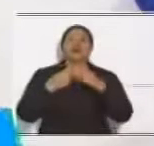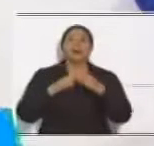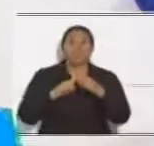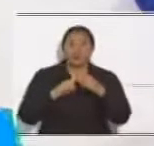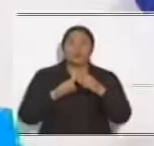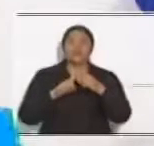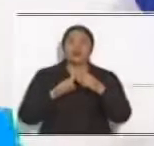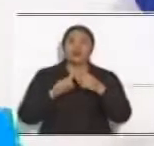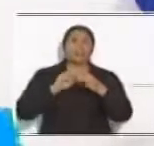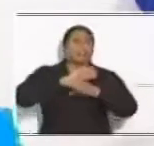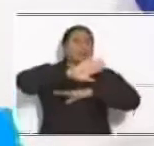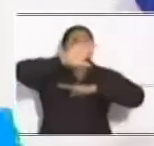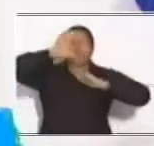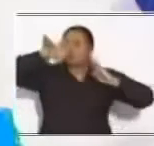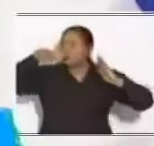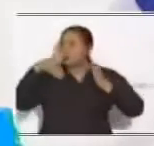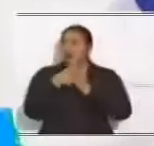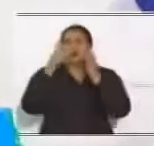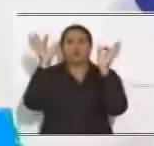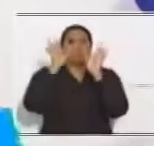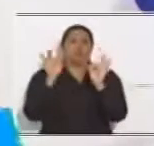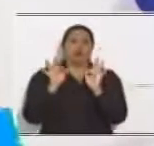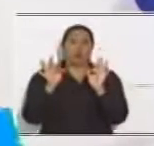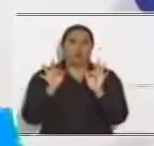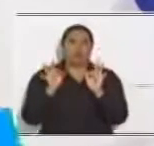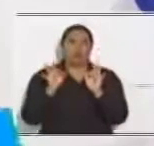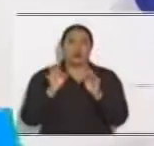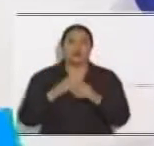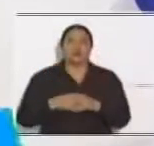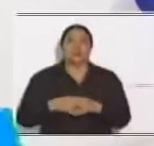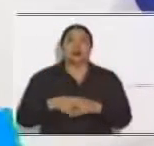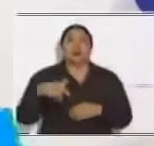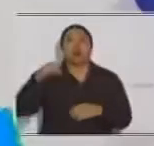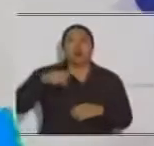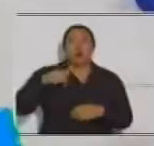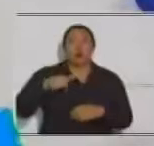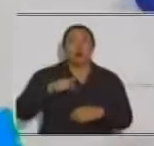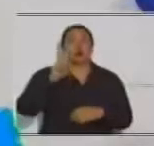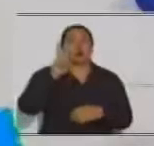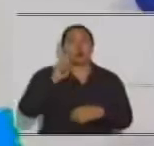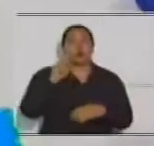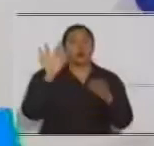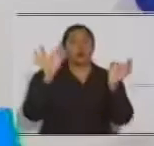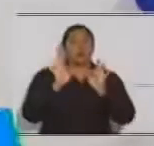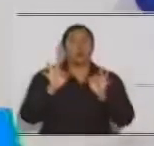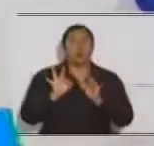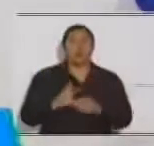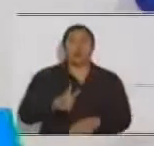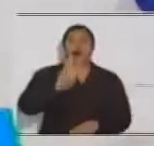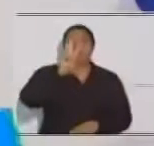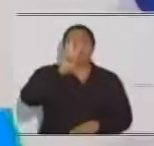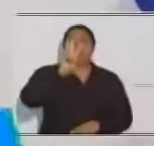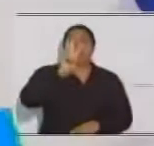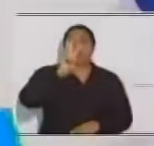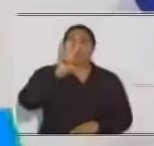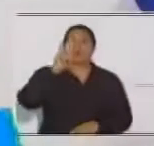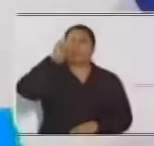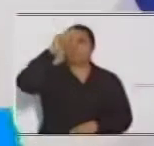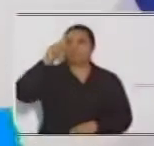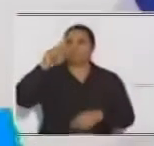figura geométrica. Hoy vamos a hablar de figuras de 3 lados, ¿sí? Por eso yo voy a colocar